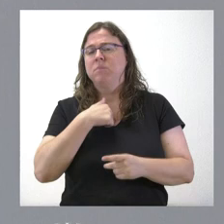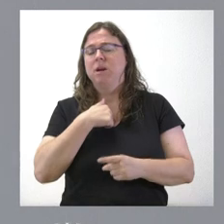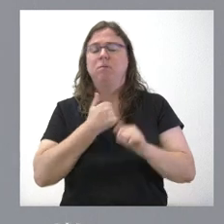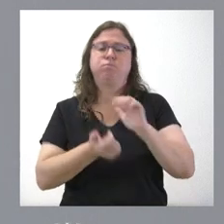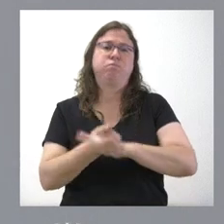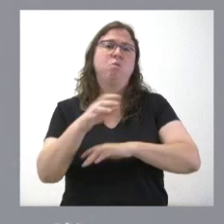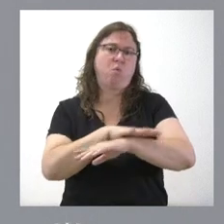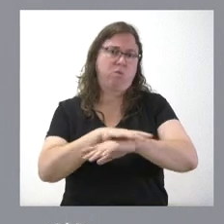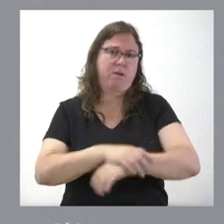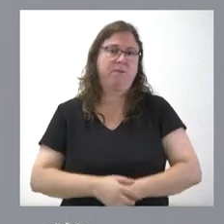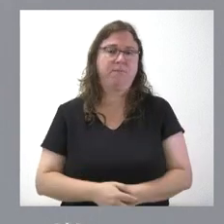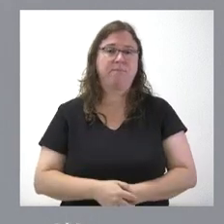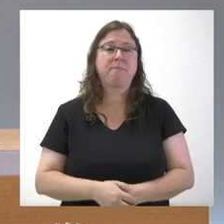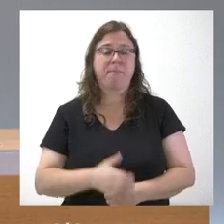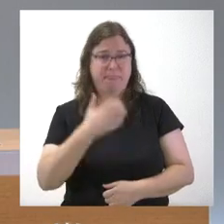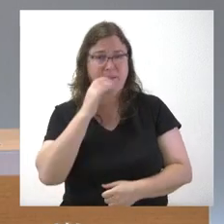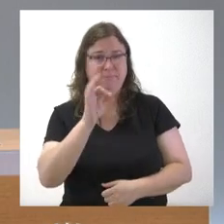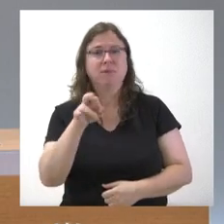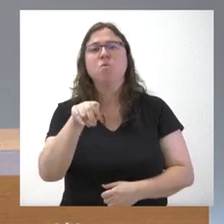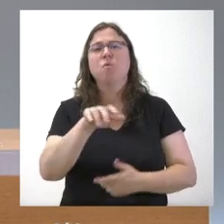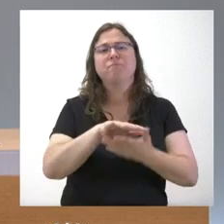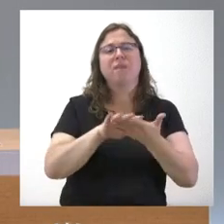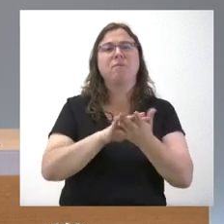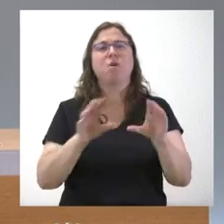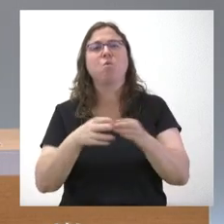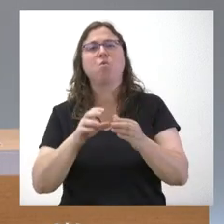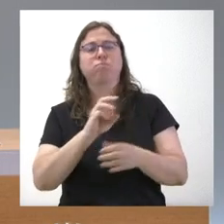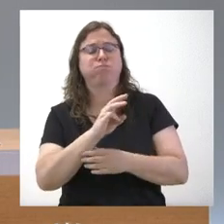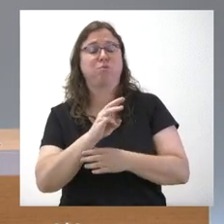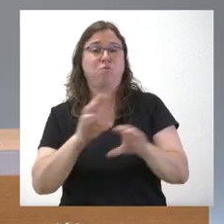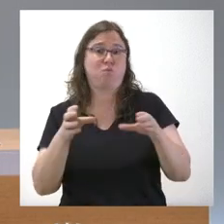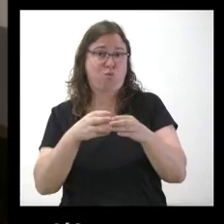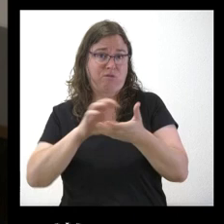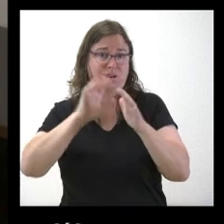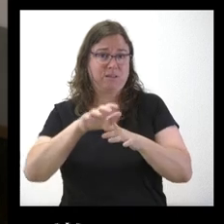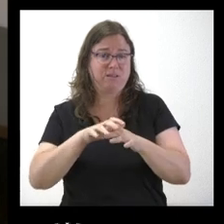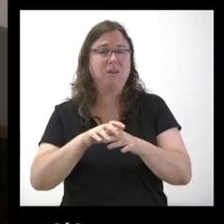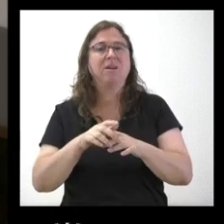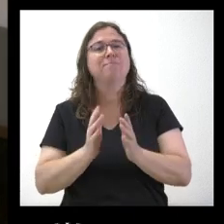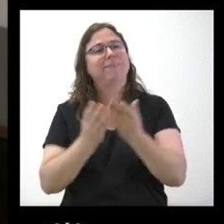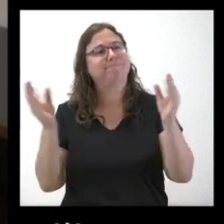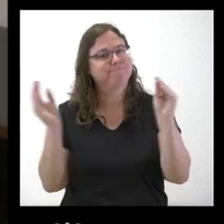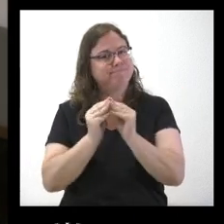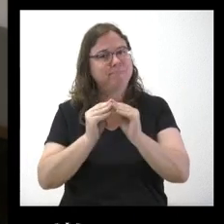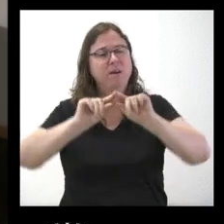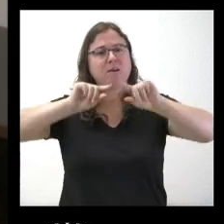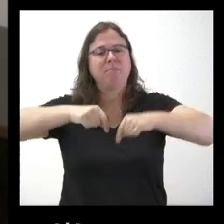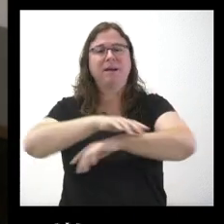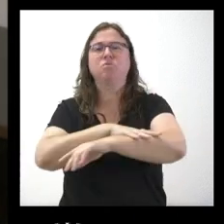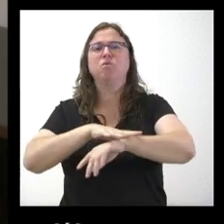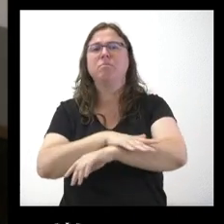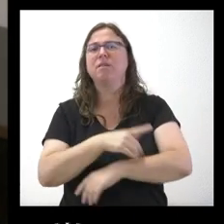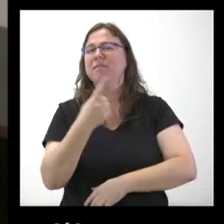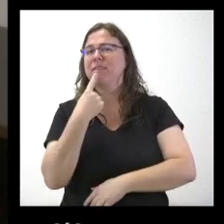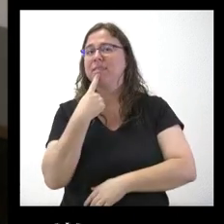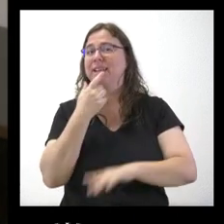gobierno Sí cuando inciden que el planteamiento de la junta sobre inmigración es plenamente compatible con con el pacto de gobierno no sé si quiere decir que es vox